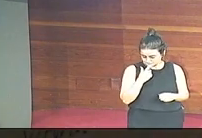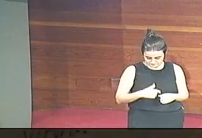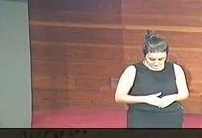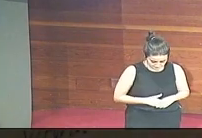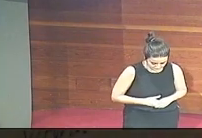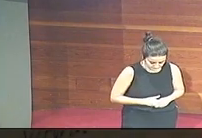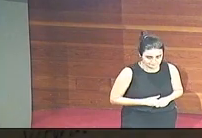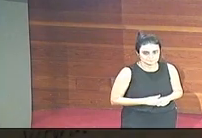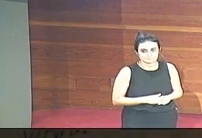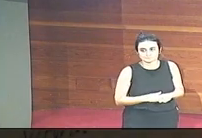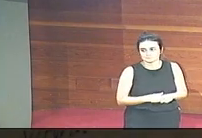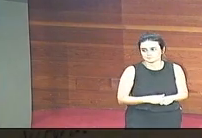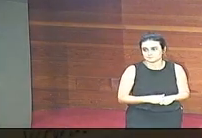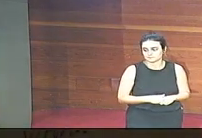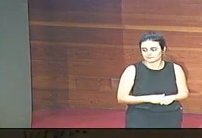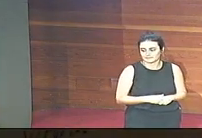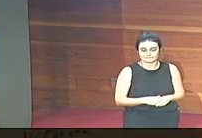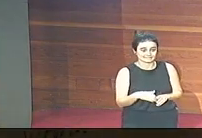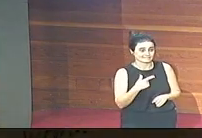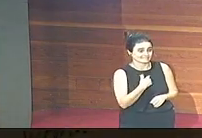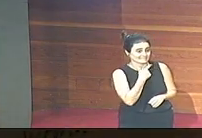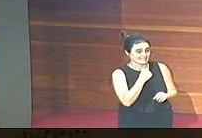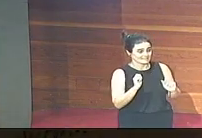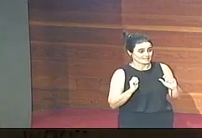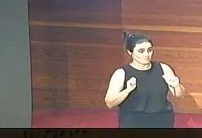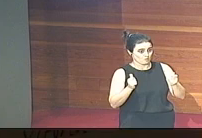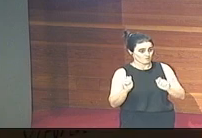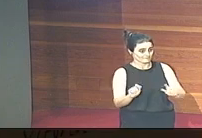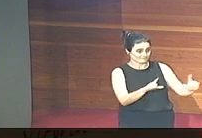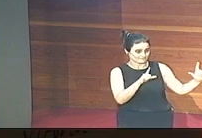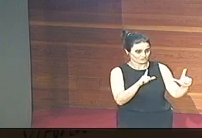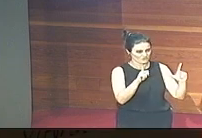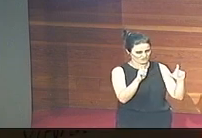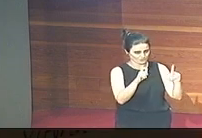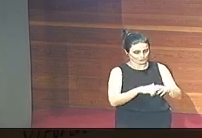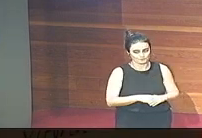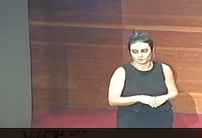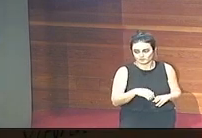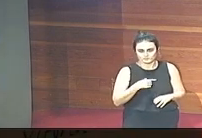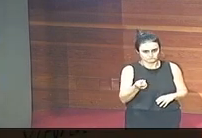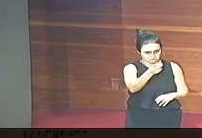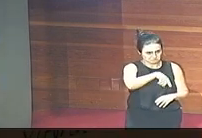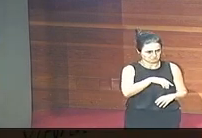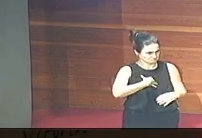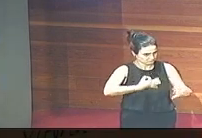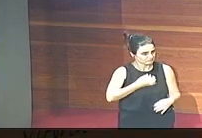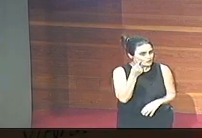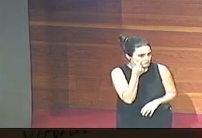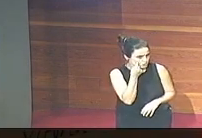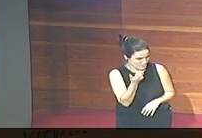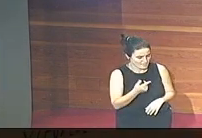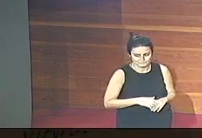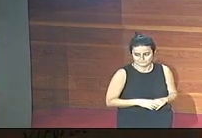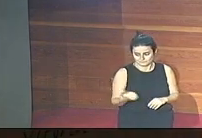bueno me gusta mucho empezar con esta fotografía seguro que muchos de ustedes les suena es la